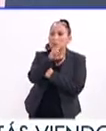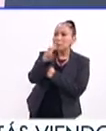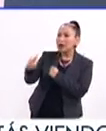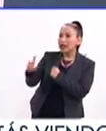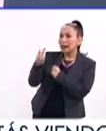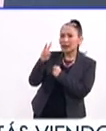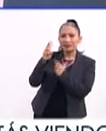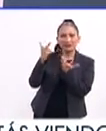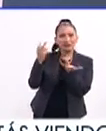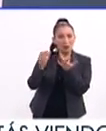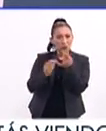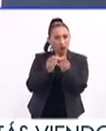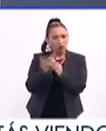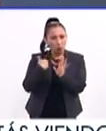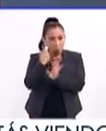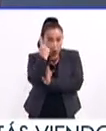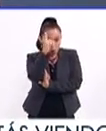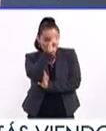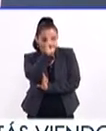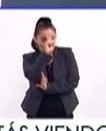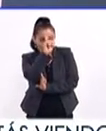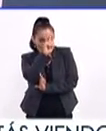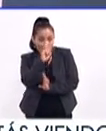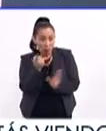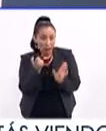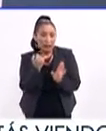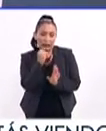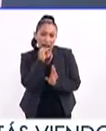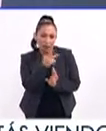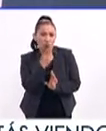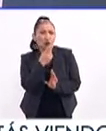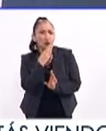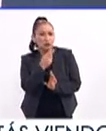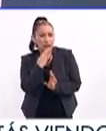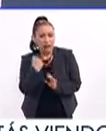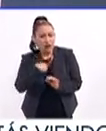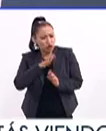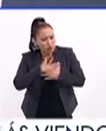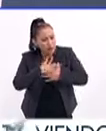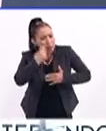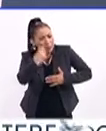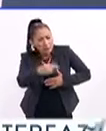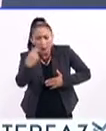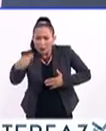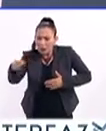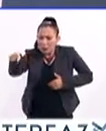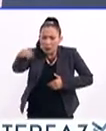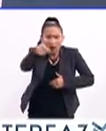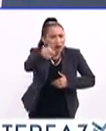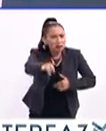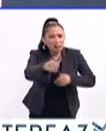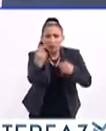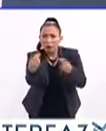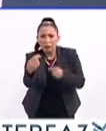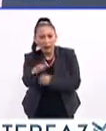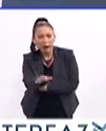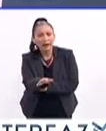entorno. Entonces, pues una recomendación, además de usar lo nuestro, de llamarlo como